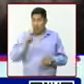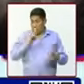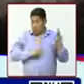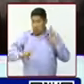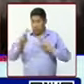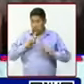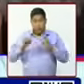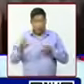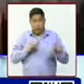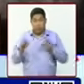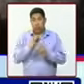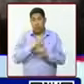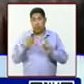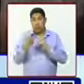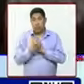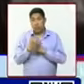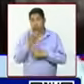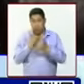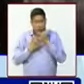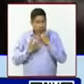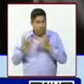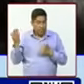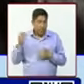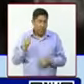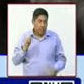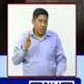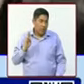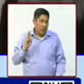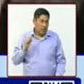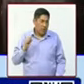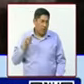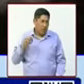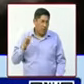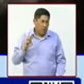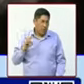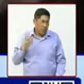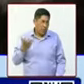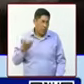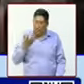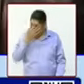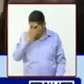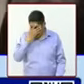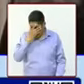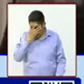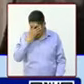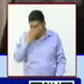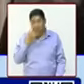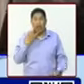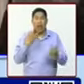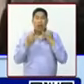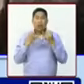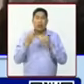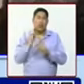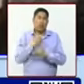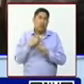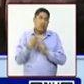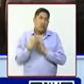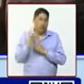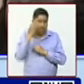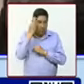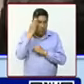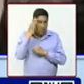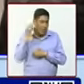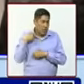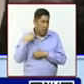preocupación que genera la situación de Abraham. No hay todavía más información respecto a su estado. Sabemos